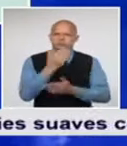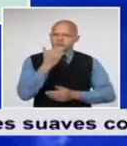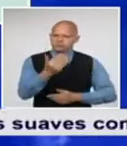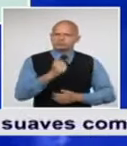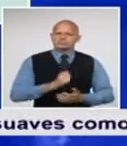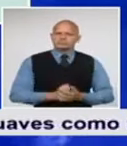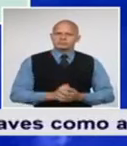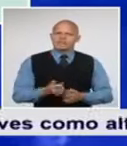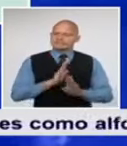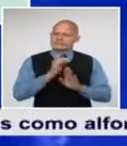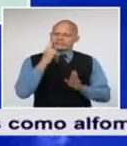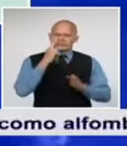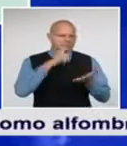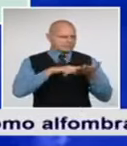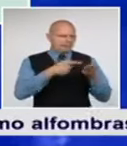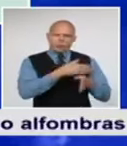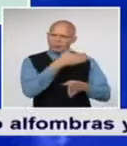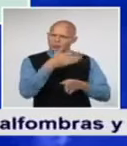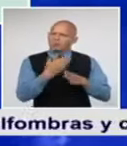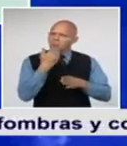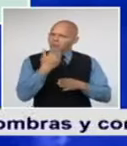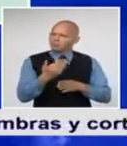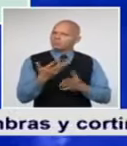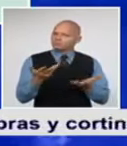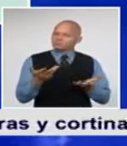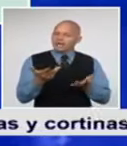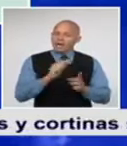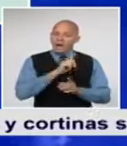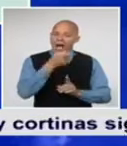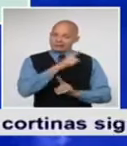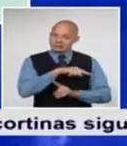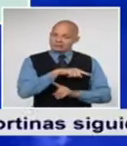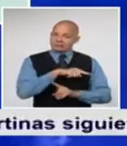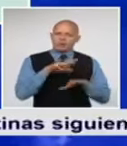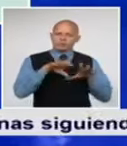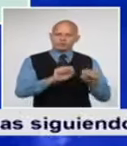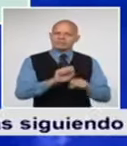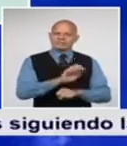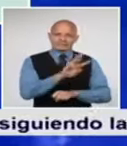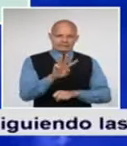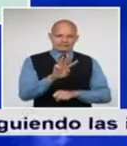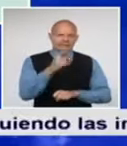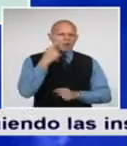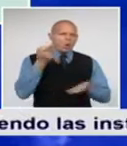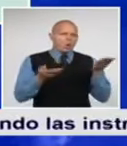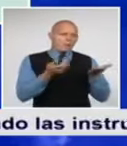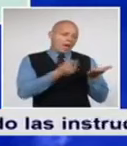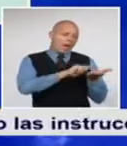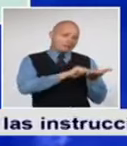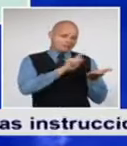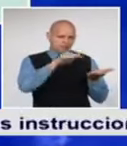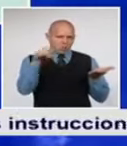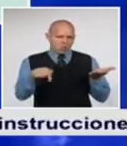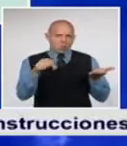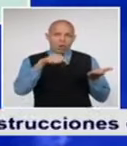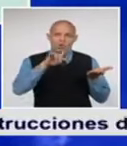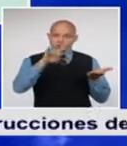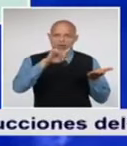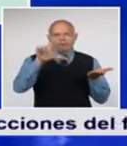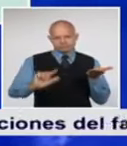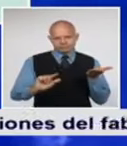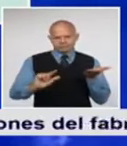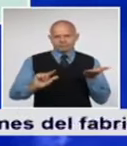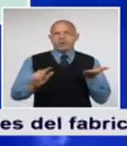desde hace ya varias semanas, con 3 casos ayer, estamos hablando de 9 menos que el día anterior, 2 en el municipio de